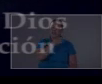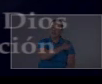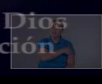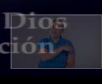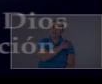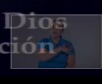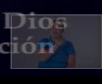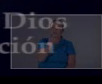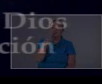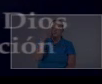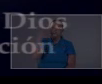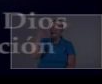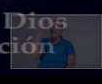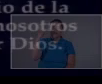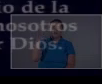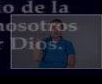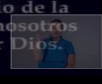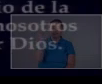toda consolación,